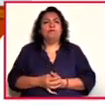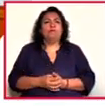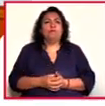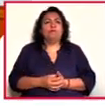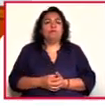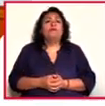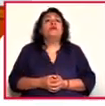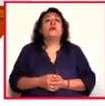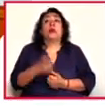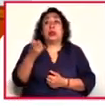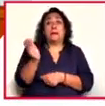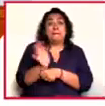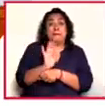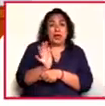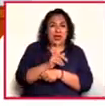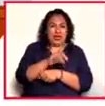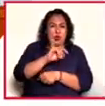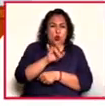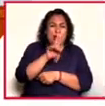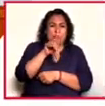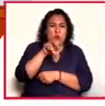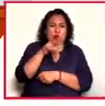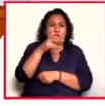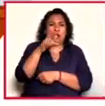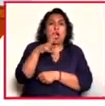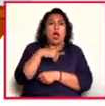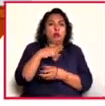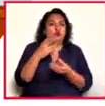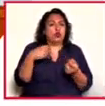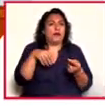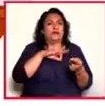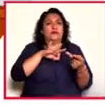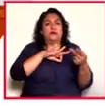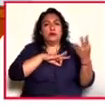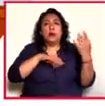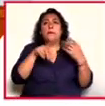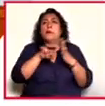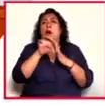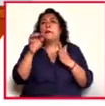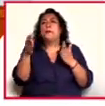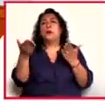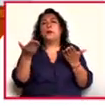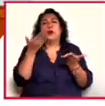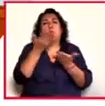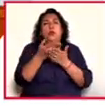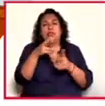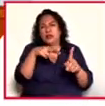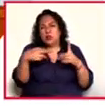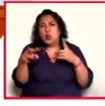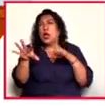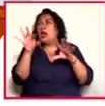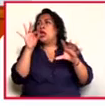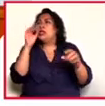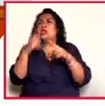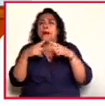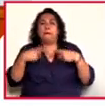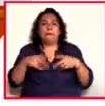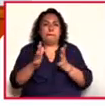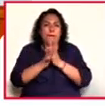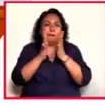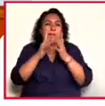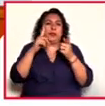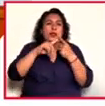Con esta película, Julián Hernández toma muchos riesgos. Resalta la propuesta visual y la elección del casting, conformado por Jimena